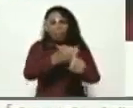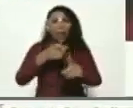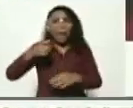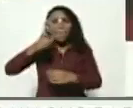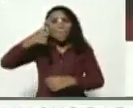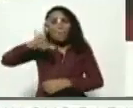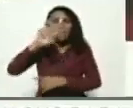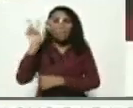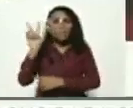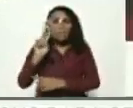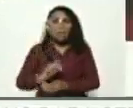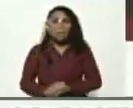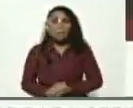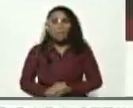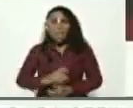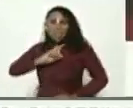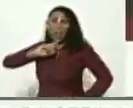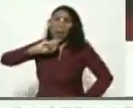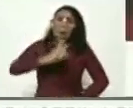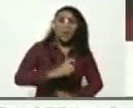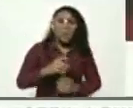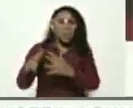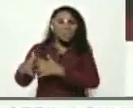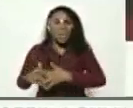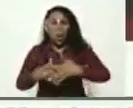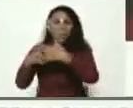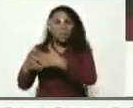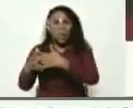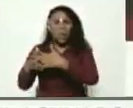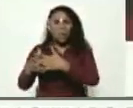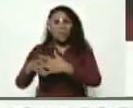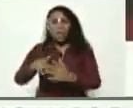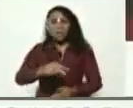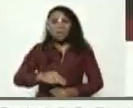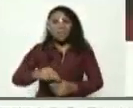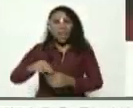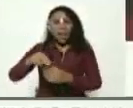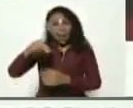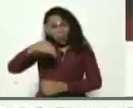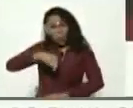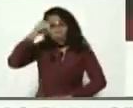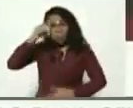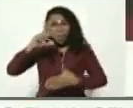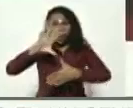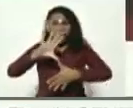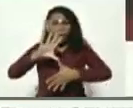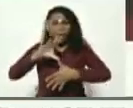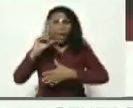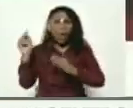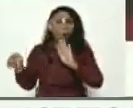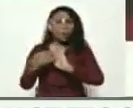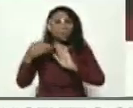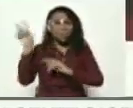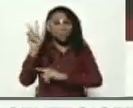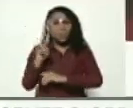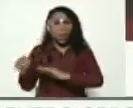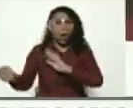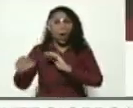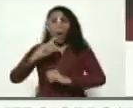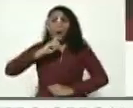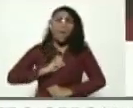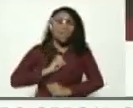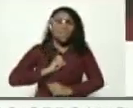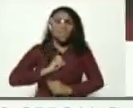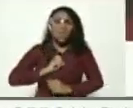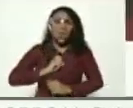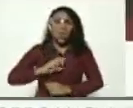Venezuela. El odio de los Estados Unidos de Norteamérica contra Venezuela es el odio contra Bolívar.